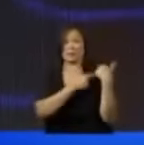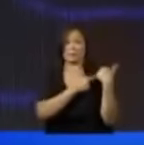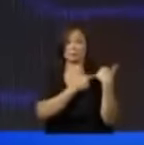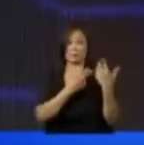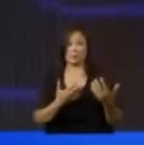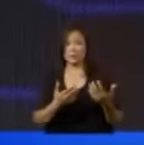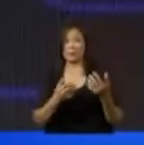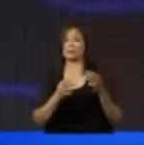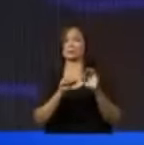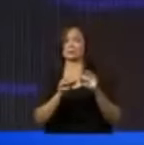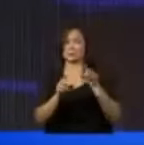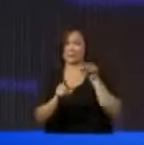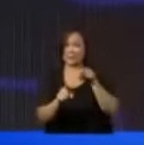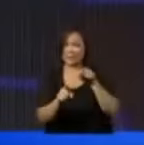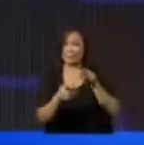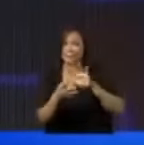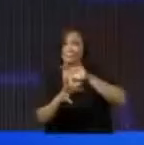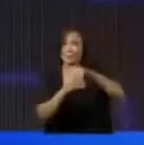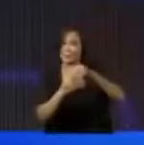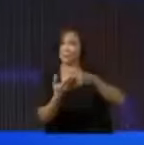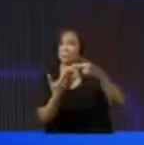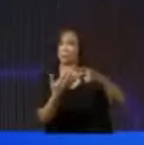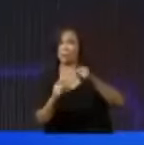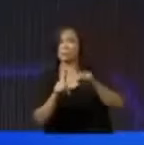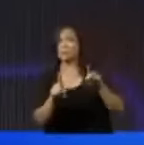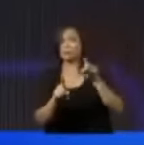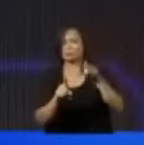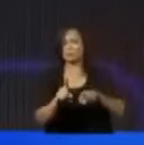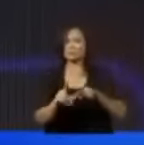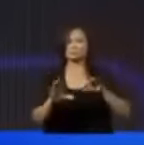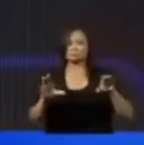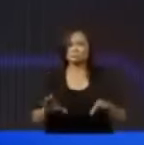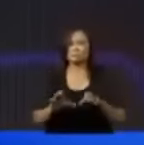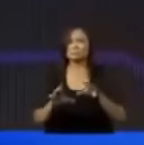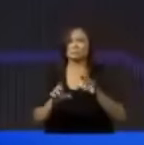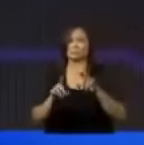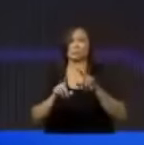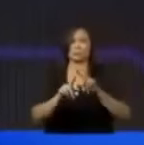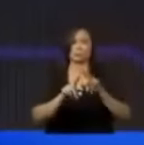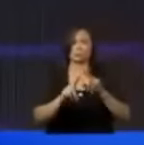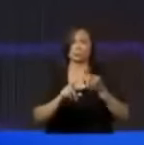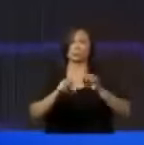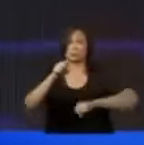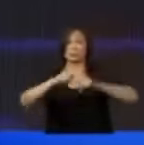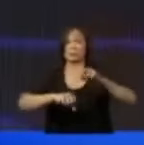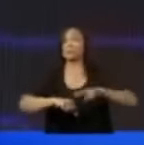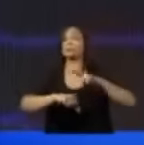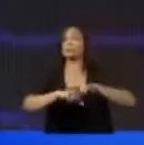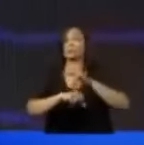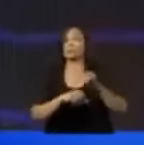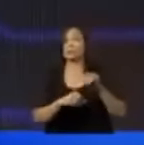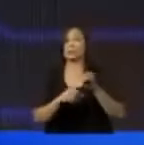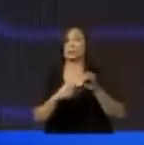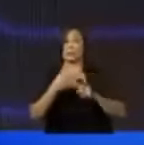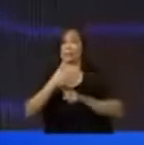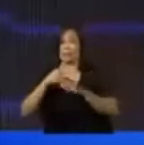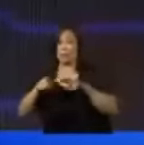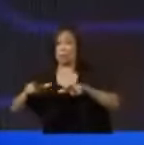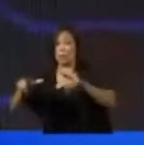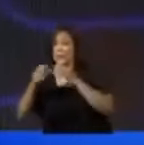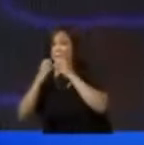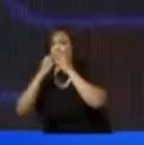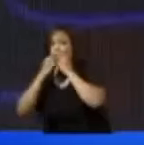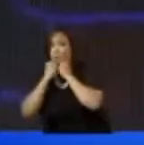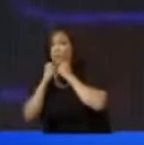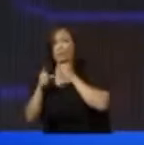responsable, que sería parte de ese desarrollo sostenible. Tenemos que estar más activos en lo que tiene que ver con el Sistema Nacional de Áreas Protegidas.